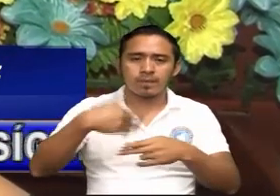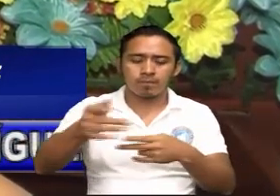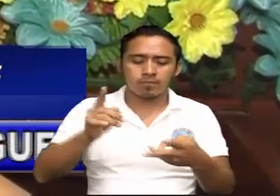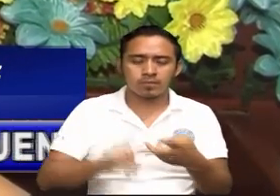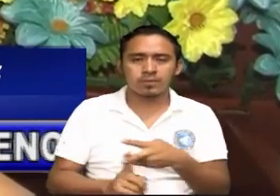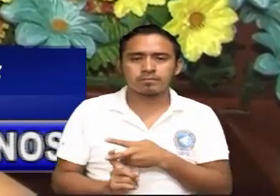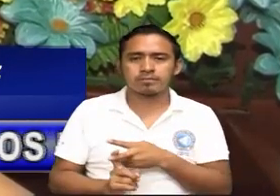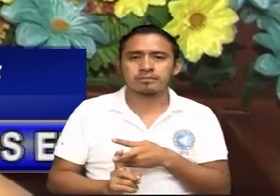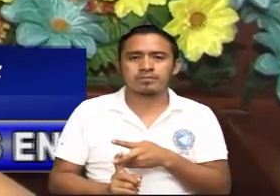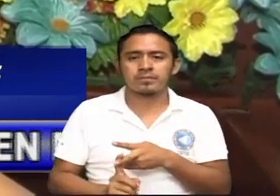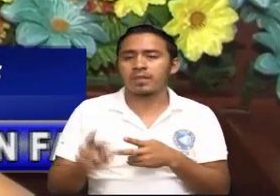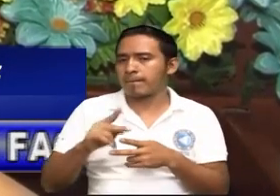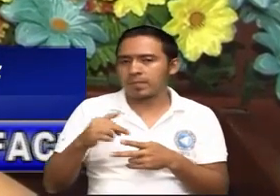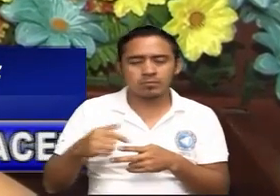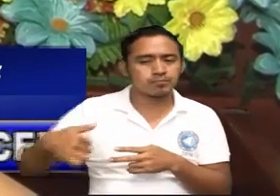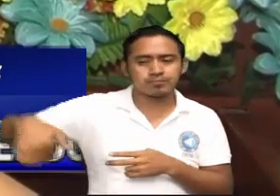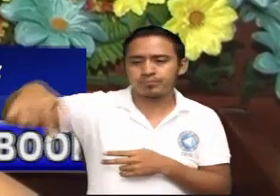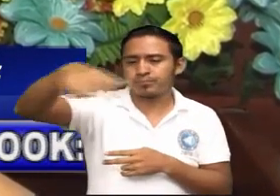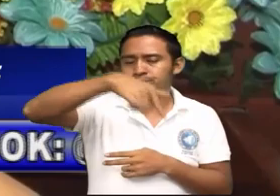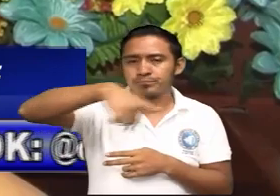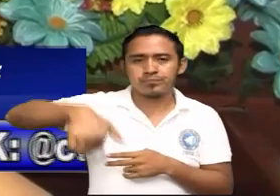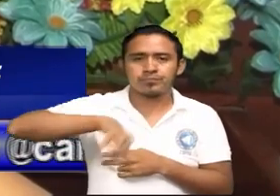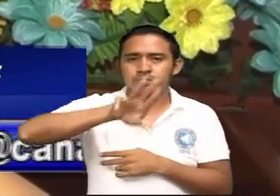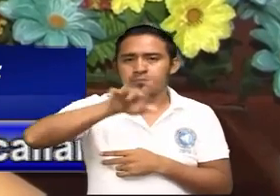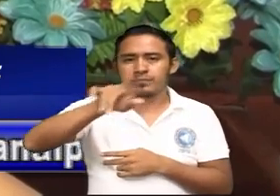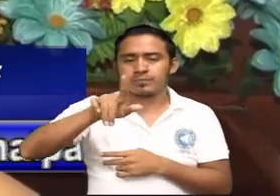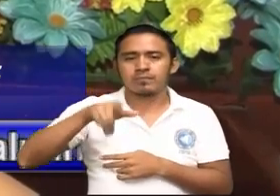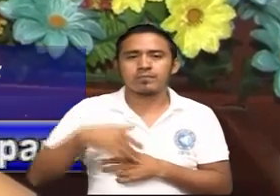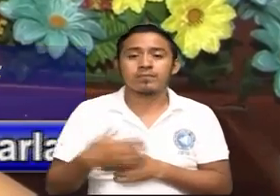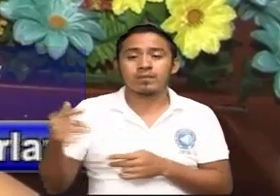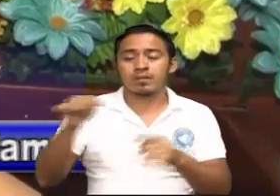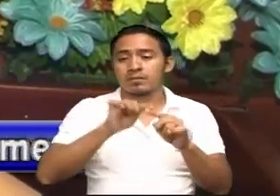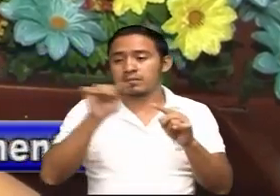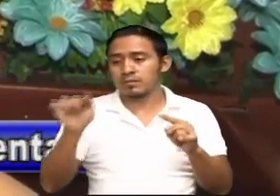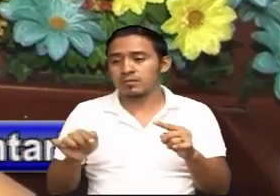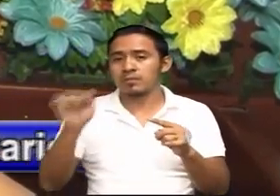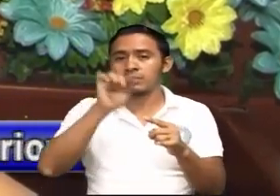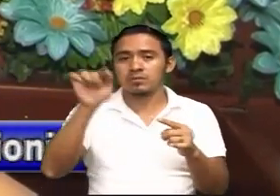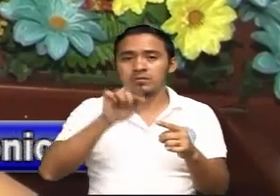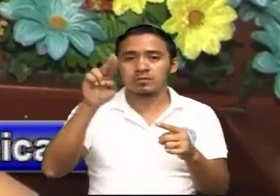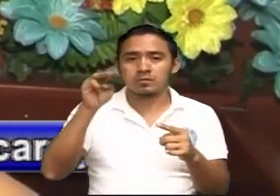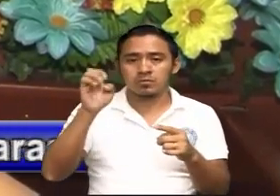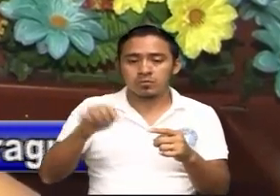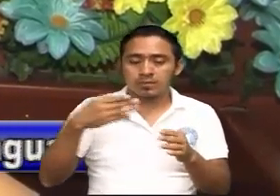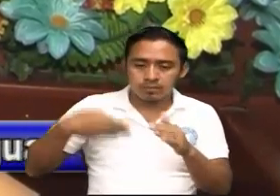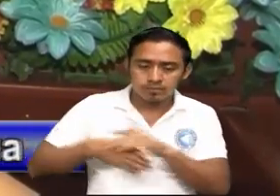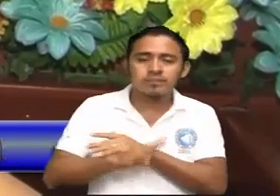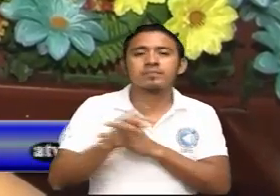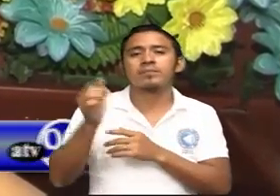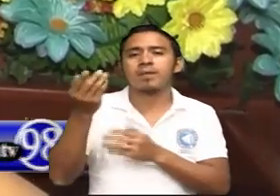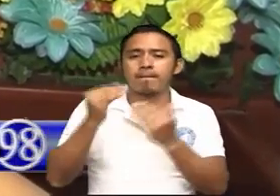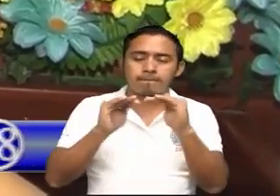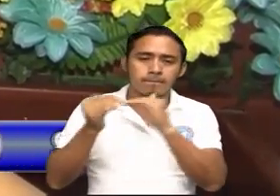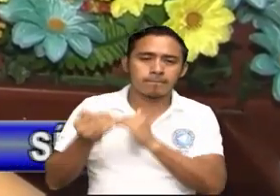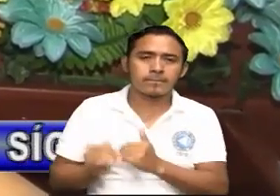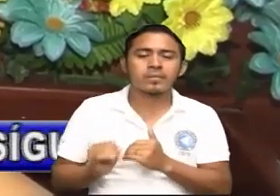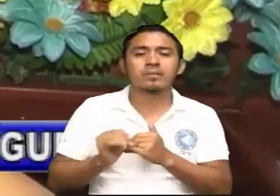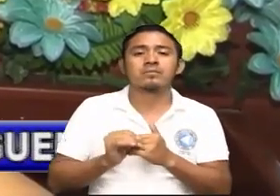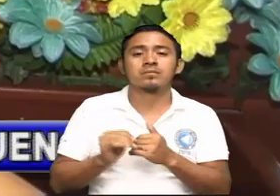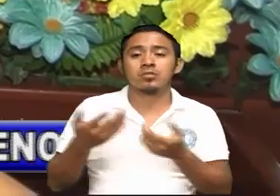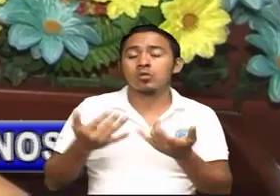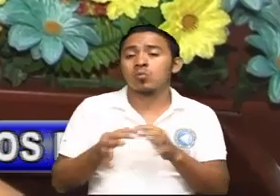mismo recorrido del 31 hacia el Sumen, ingresamos nuevamente hacia el barrio San Judas con el barco de Santo